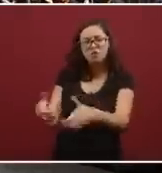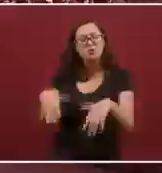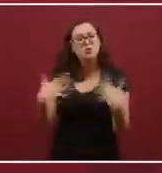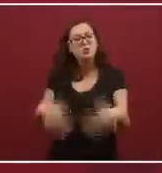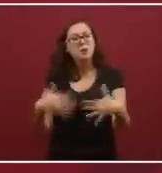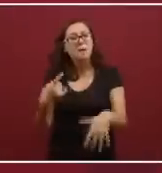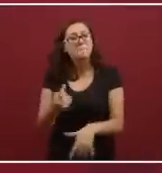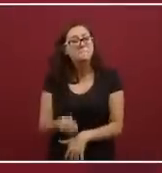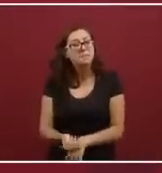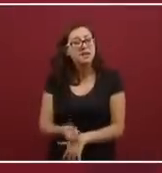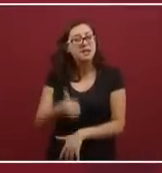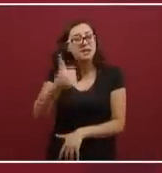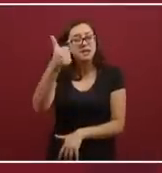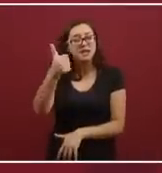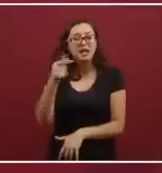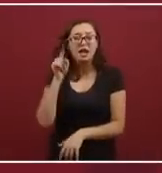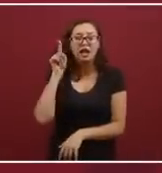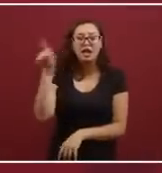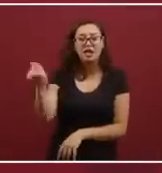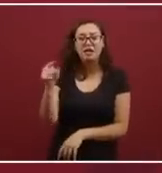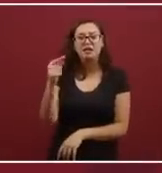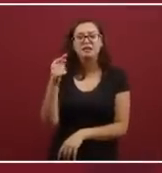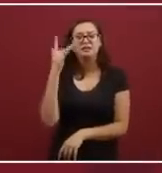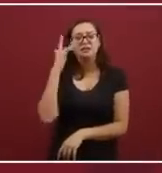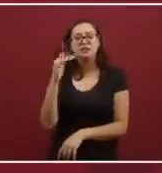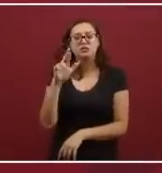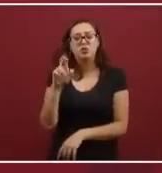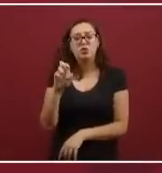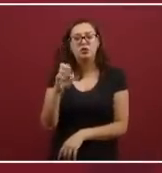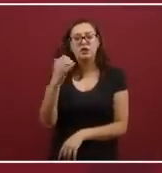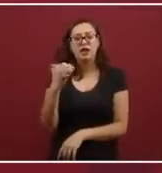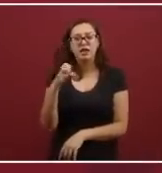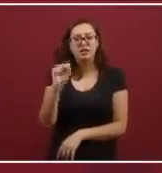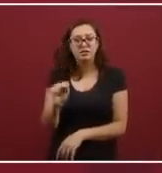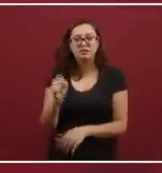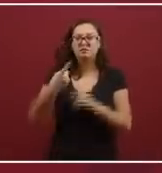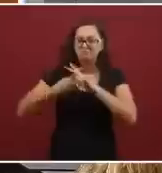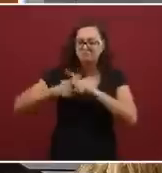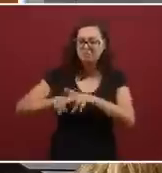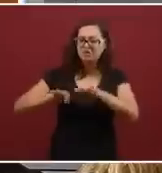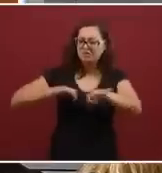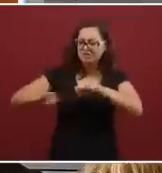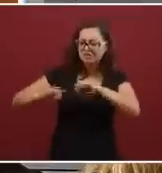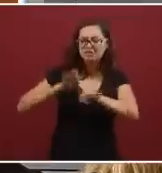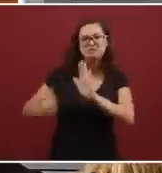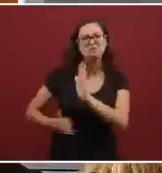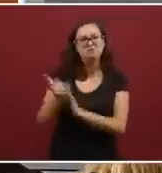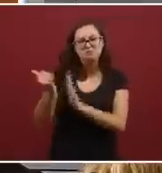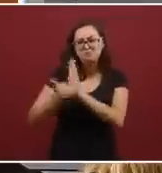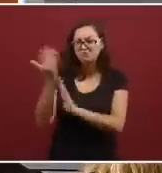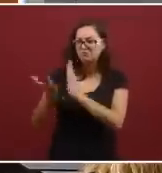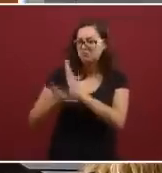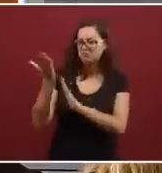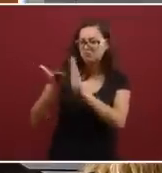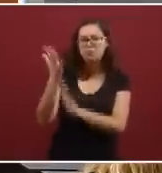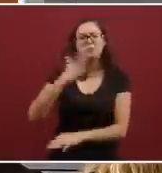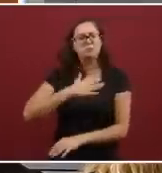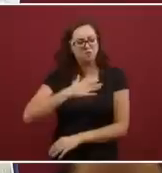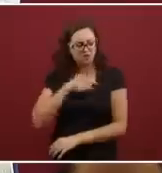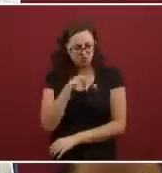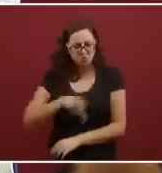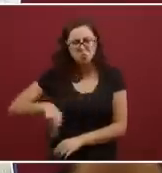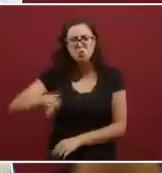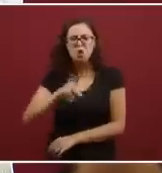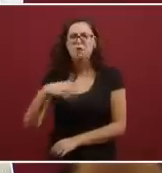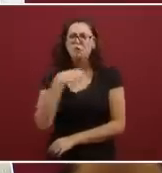historia, Santos Reyes Yucuná tiene una fuente de ingresos y mi pueblo está contento, trabajando,